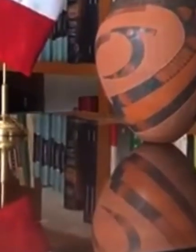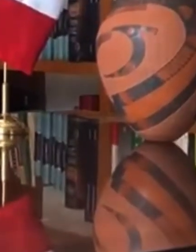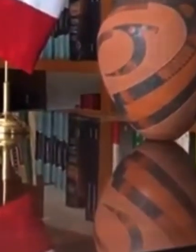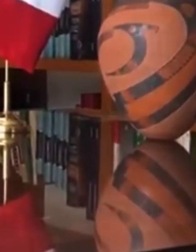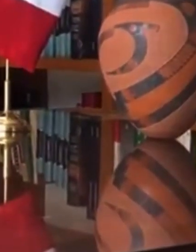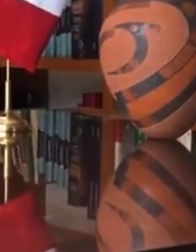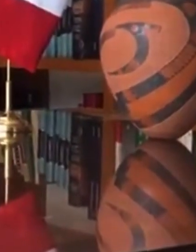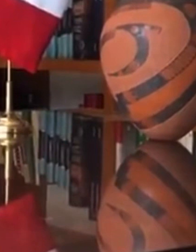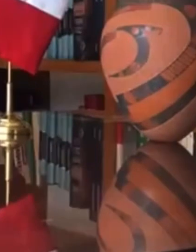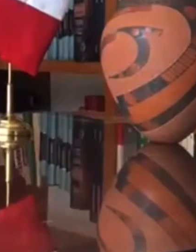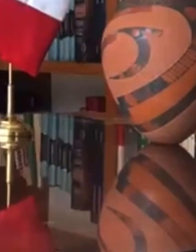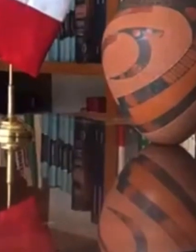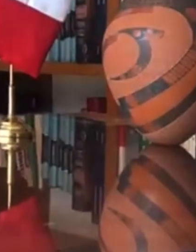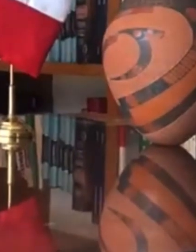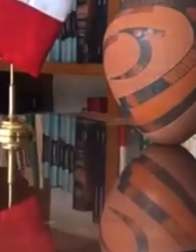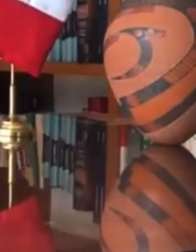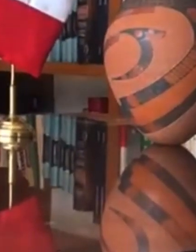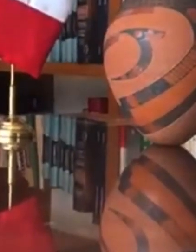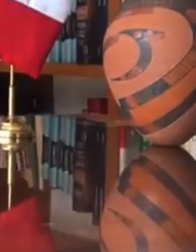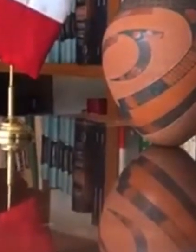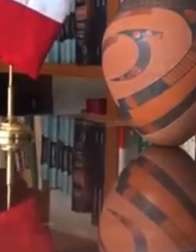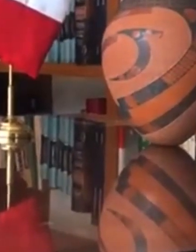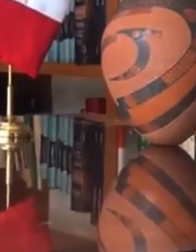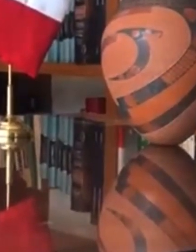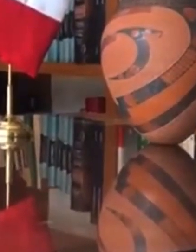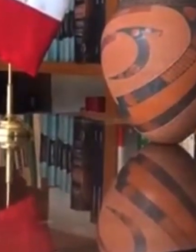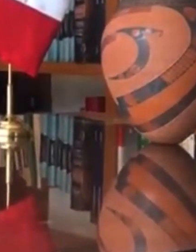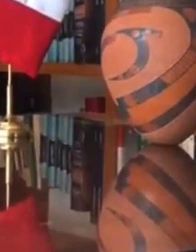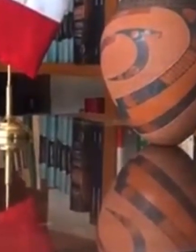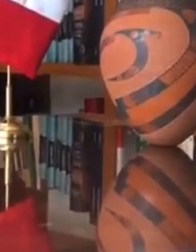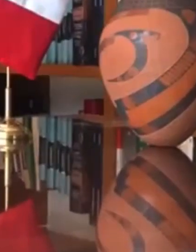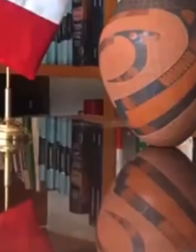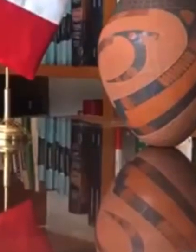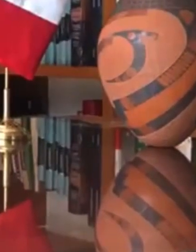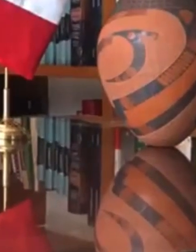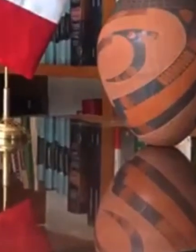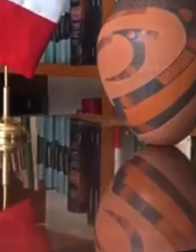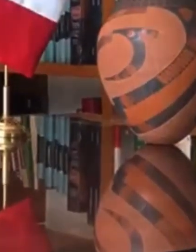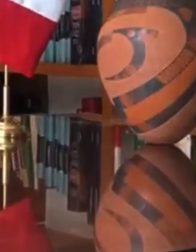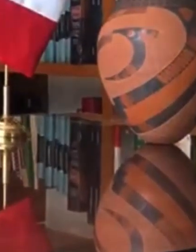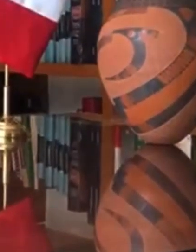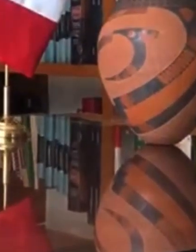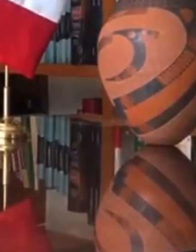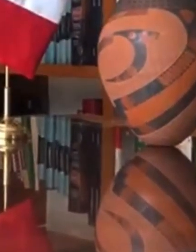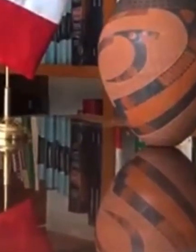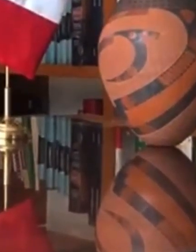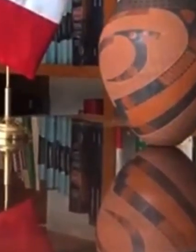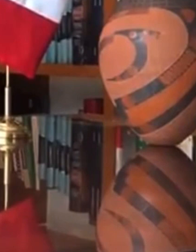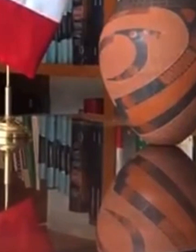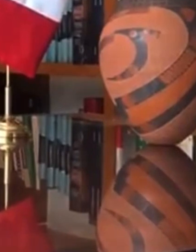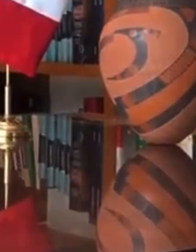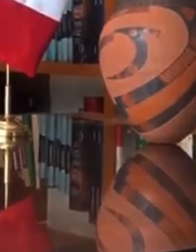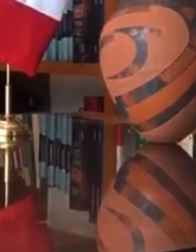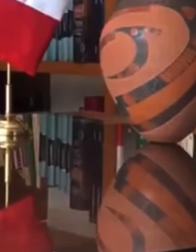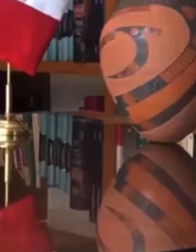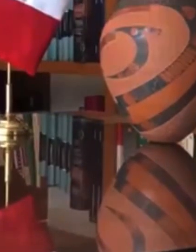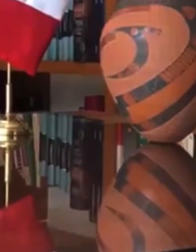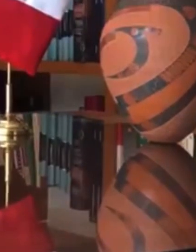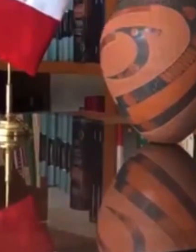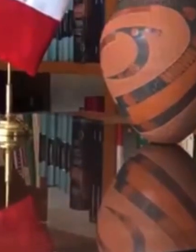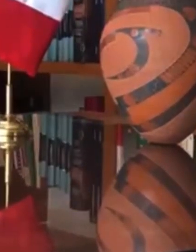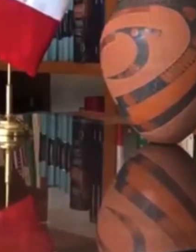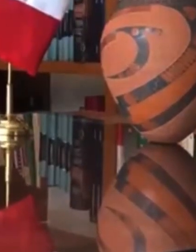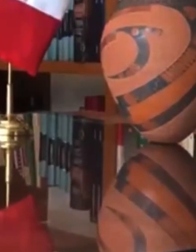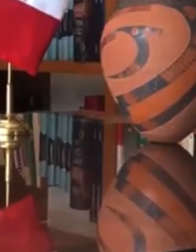tener estas relaciones comerciales que son buenas, benéficas, porque